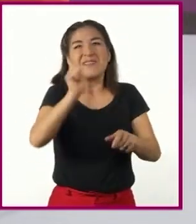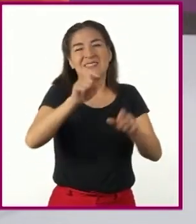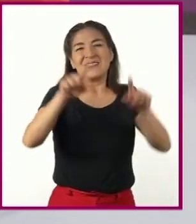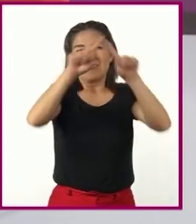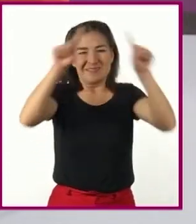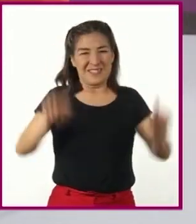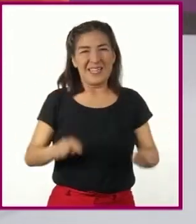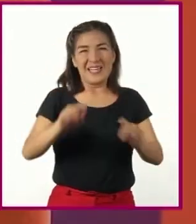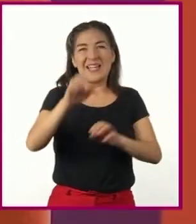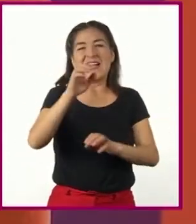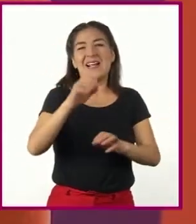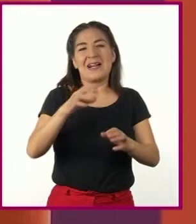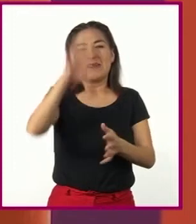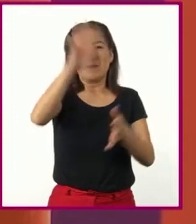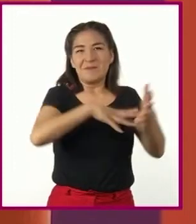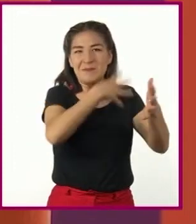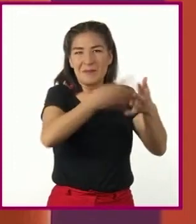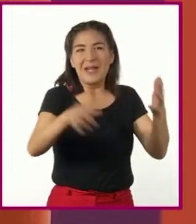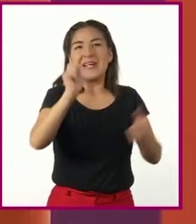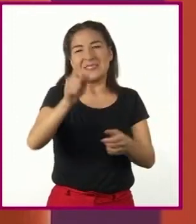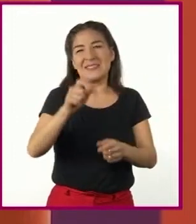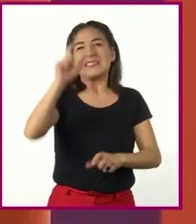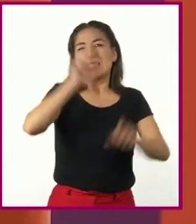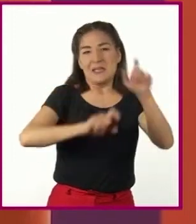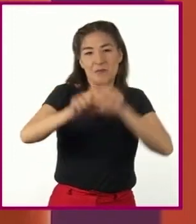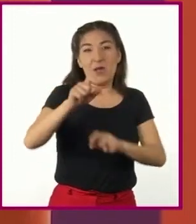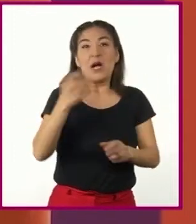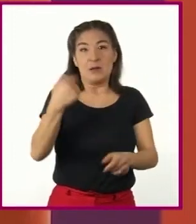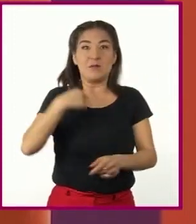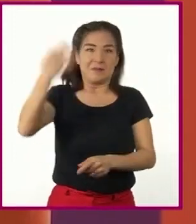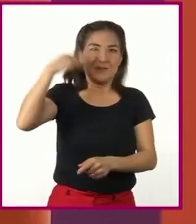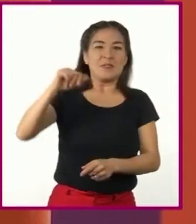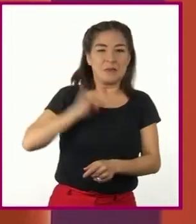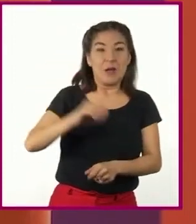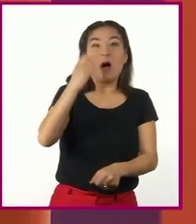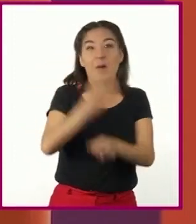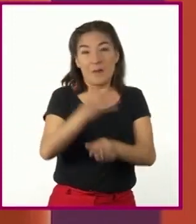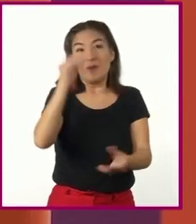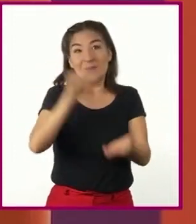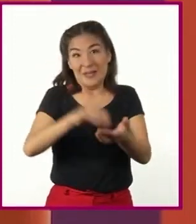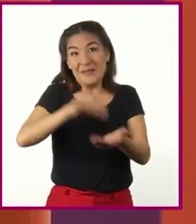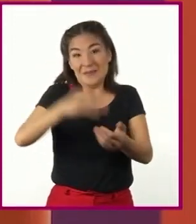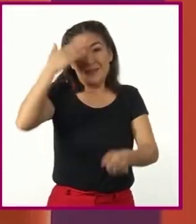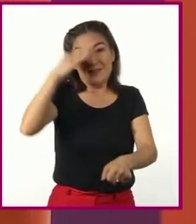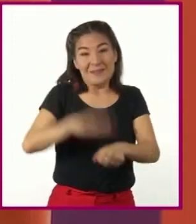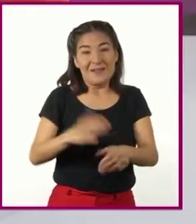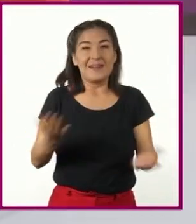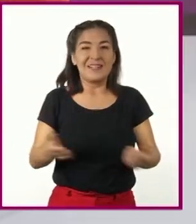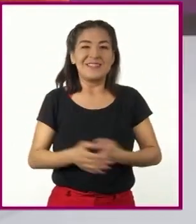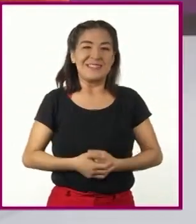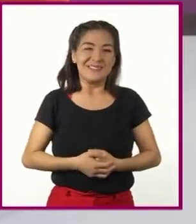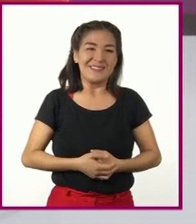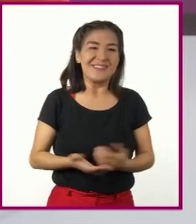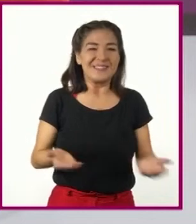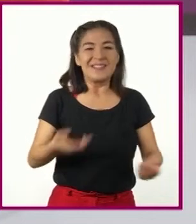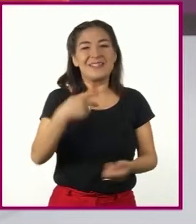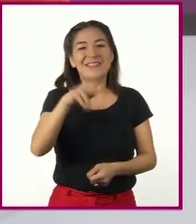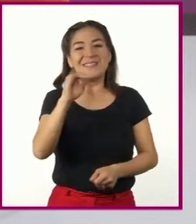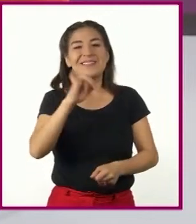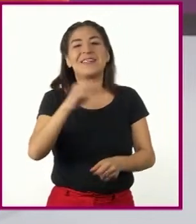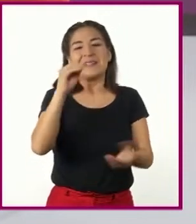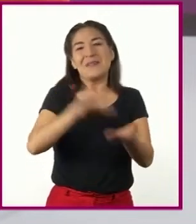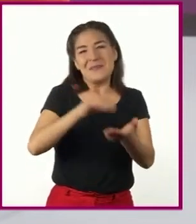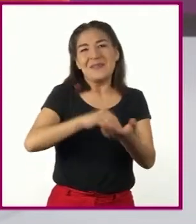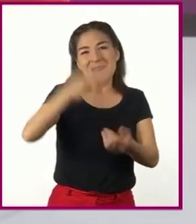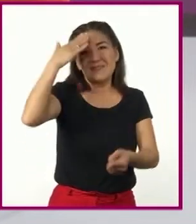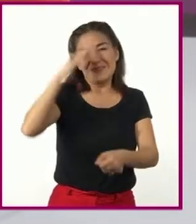¿no? Bueno, yo en mis tiempos memorizaba la tabla periódica. No sé si aún todavía se memorice la tabla periódica. No debería. ¿Pero sí?